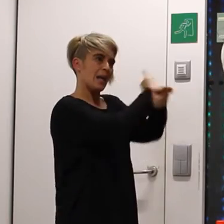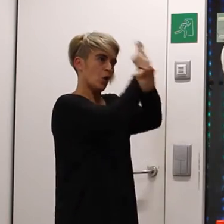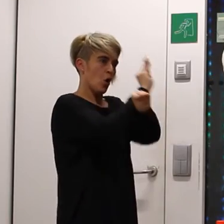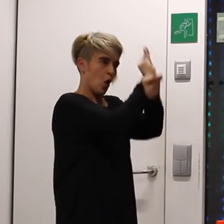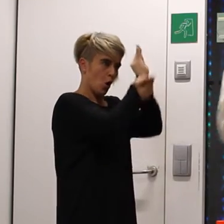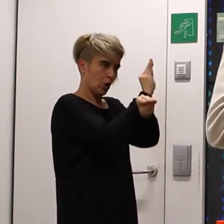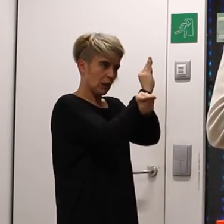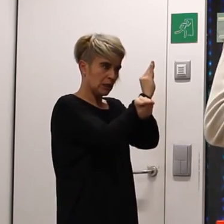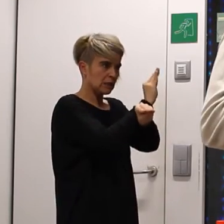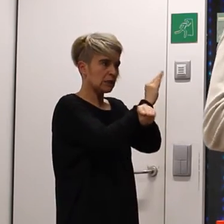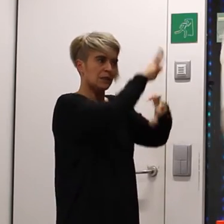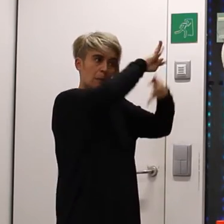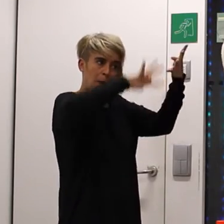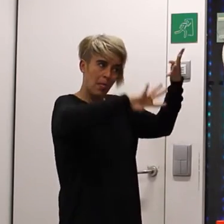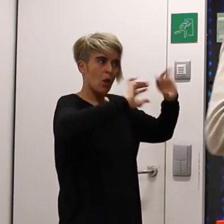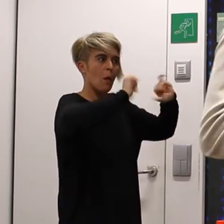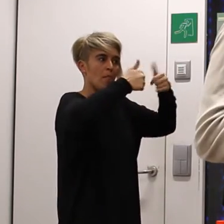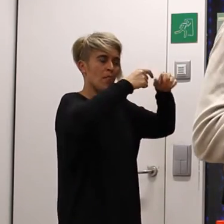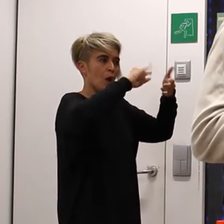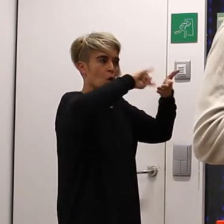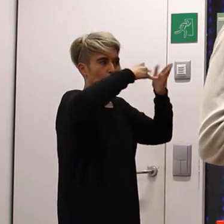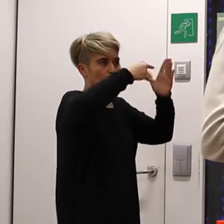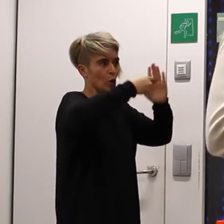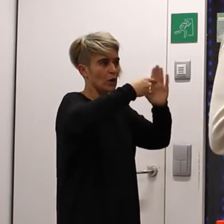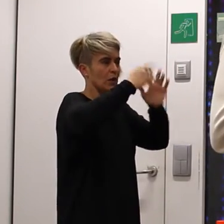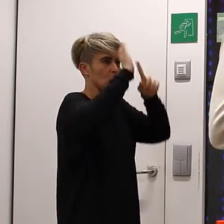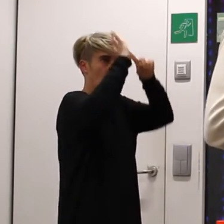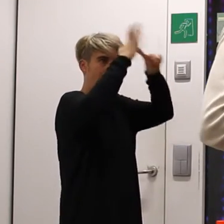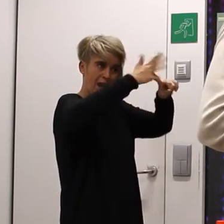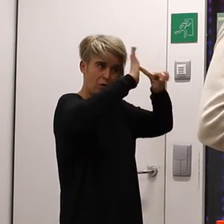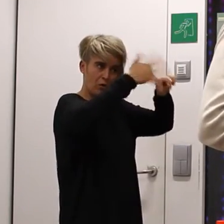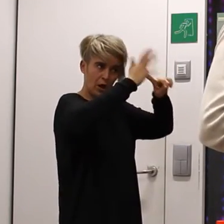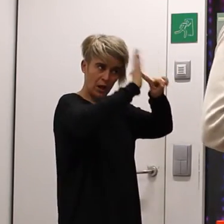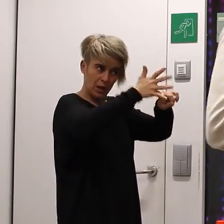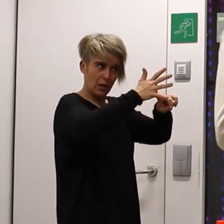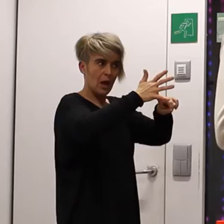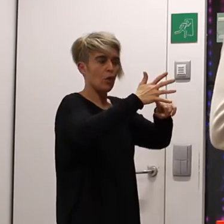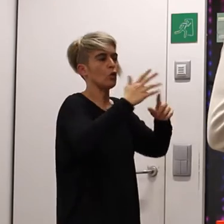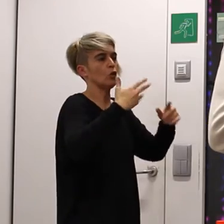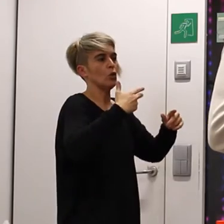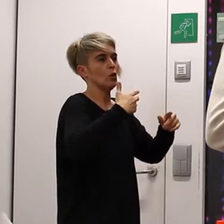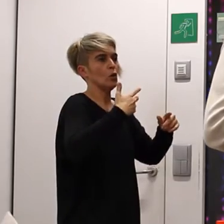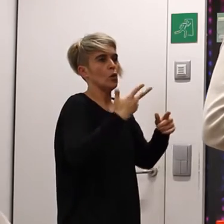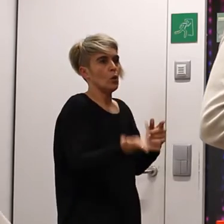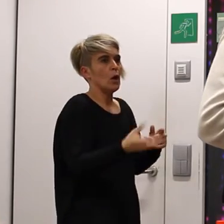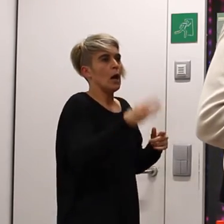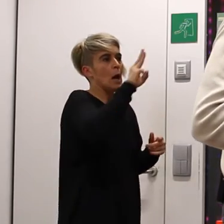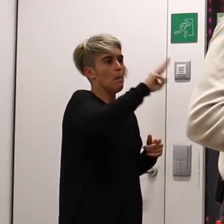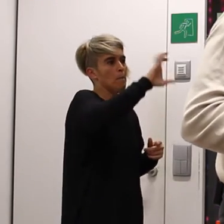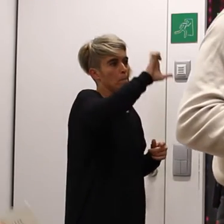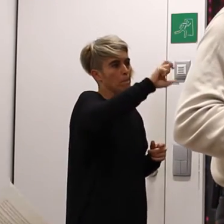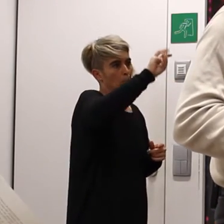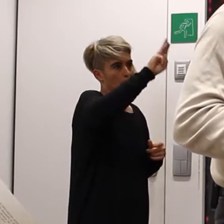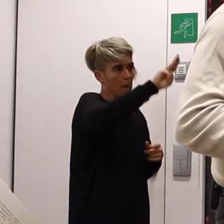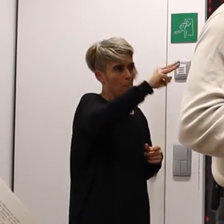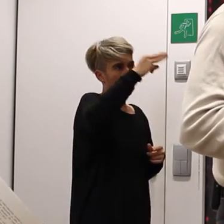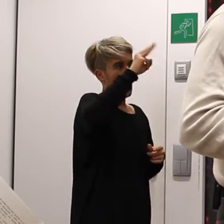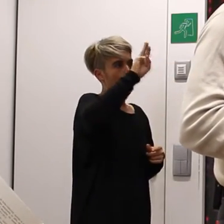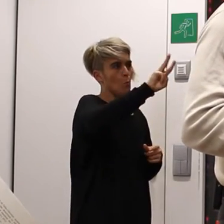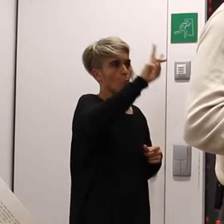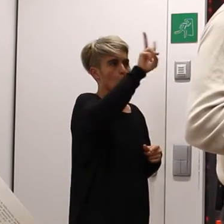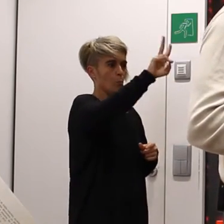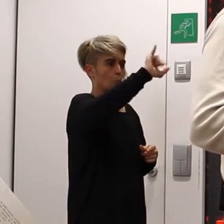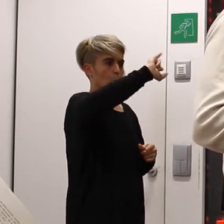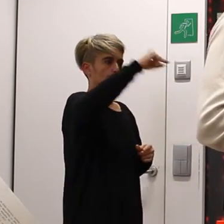Cataluña, con el primer aerogenerador que pusieron allí. Uno de ellos es Pep Puig, que ahora mismo preside nuestro consejo